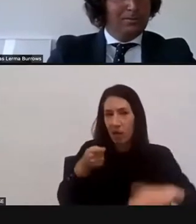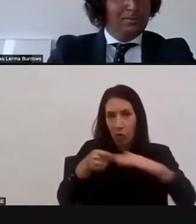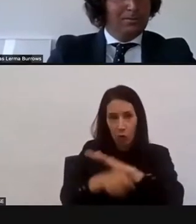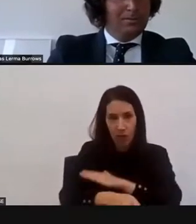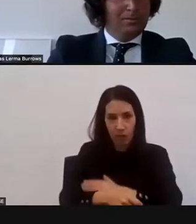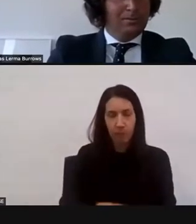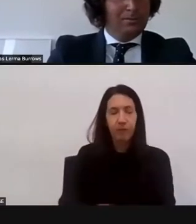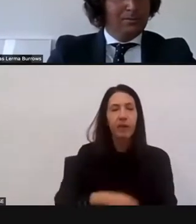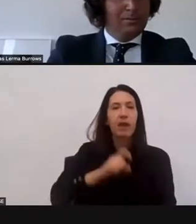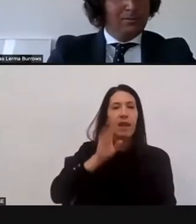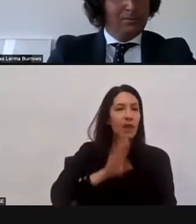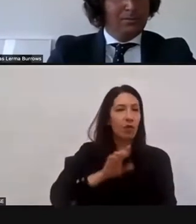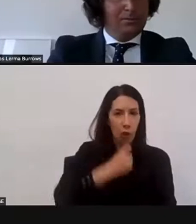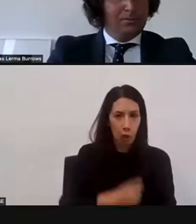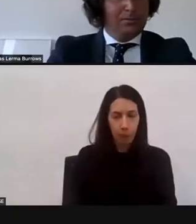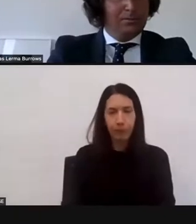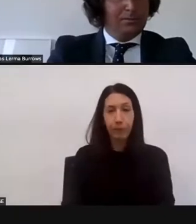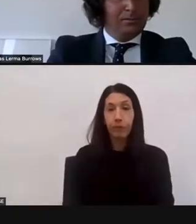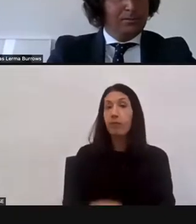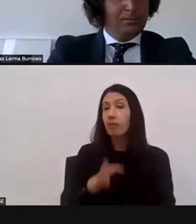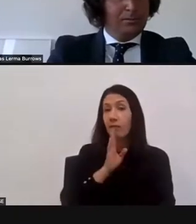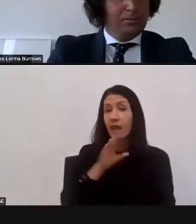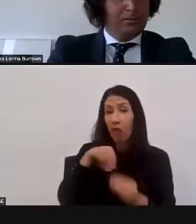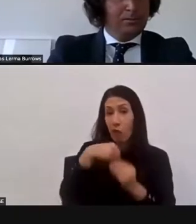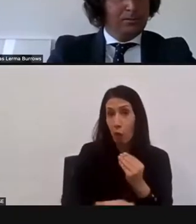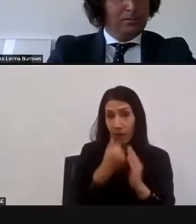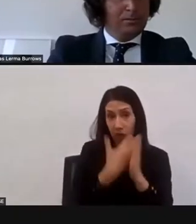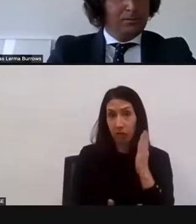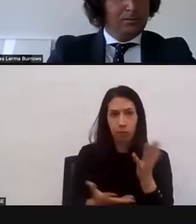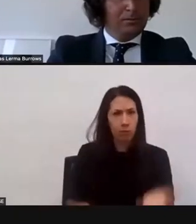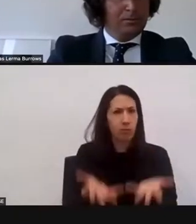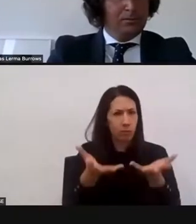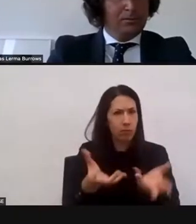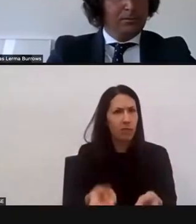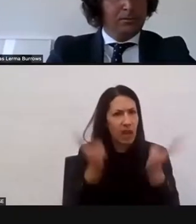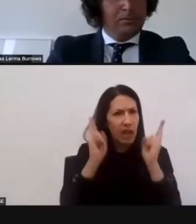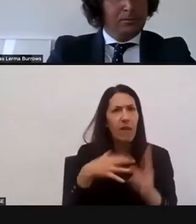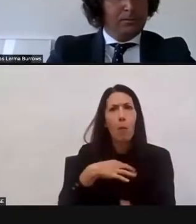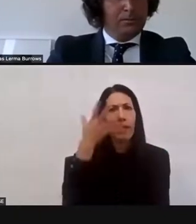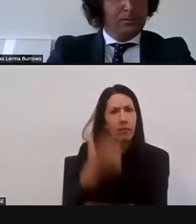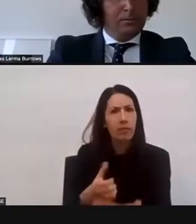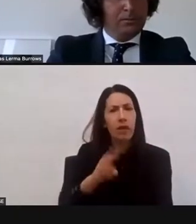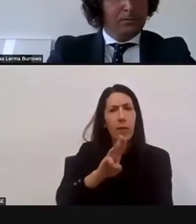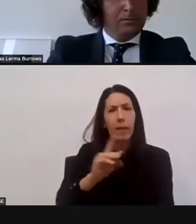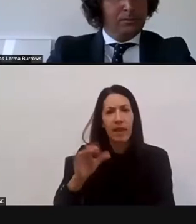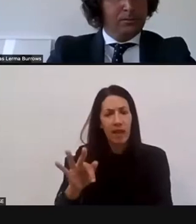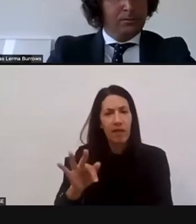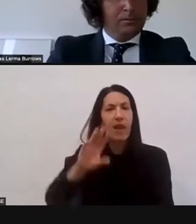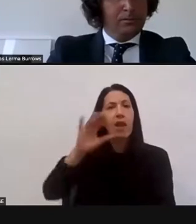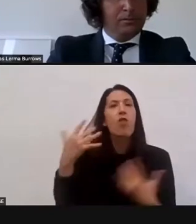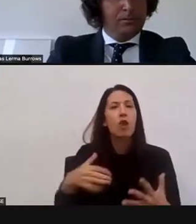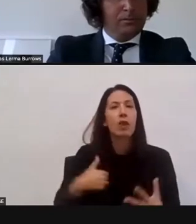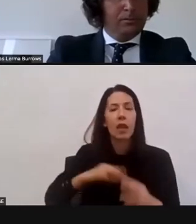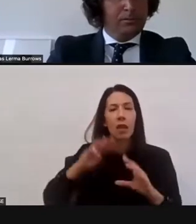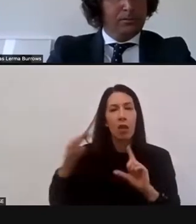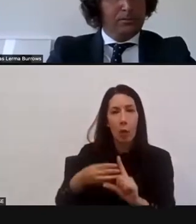odio. Todos estos documentos que cito están a su disposición para descargar en formato PDF en la web del Ministerio del Interior. Basta con